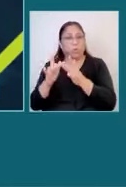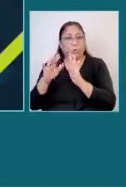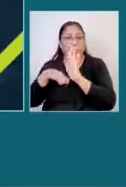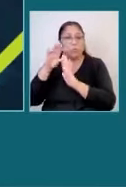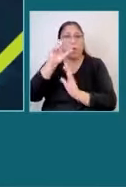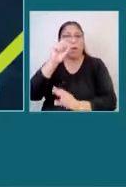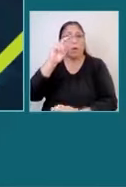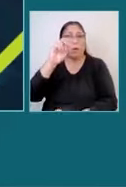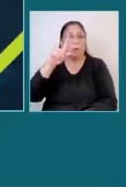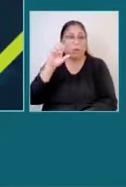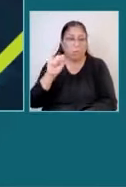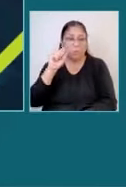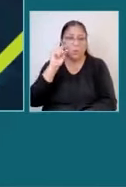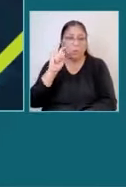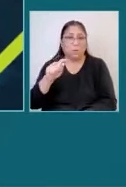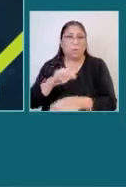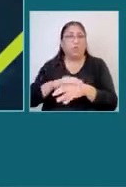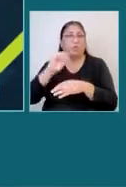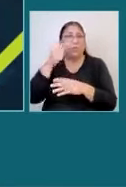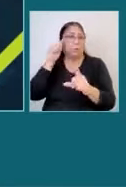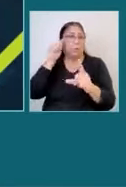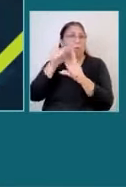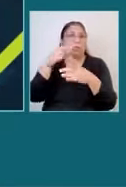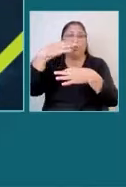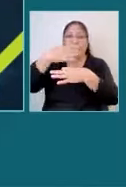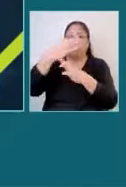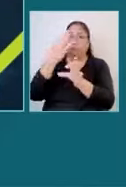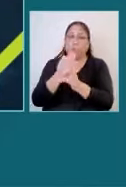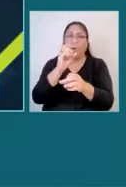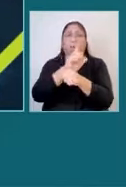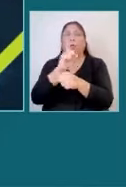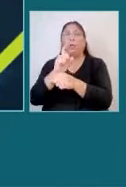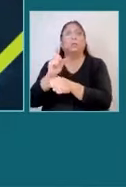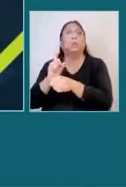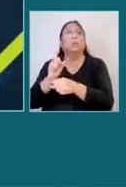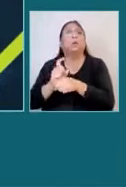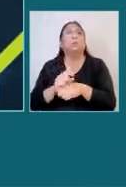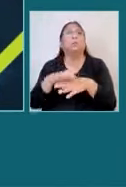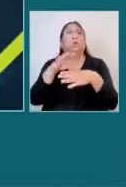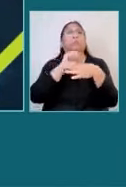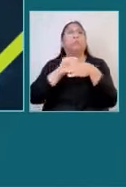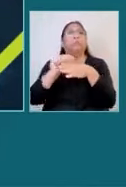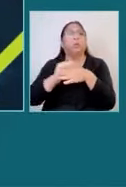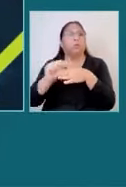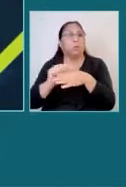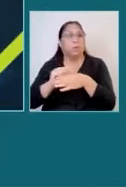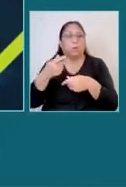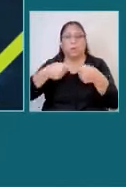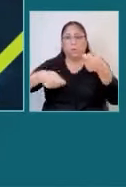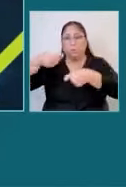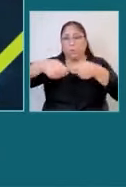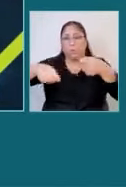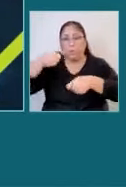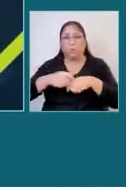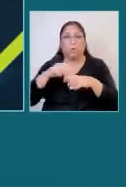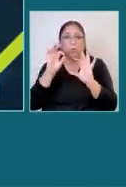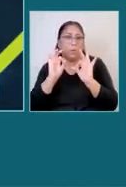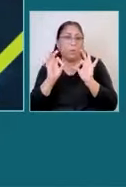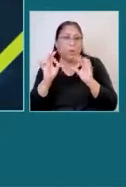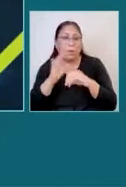ángeles, que es la del PAT, nuestro primer punto es formar, ¿no? Entonces venimos formando, capacitando en temas de inversión ángel, capital de riesgo,